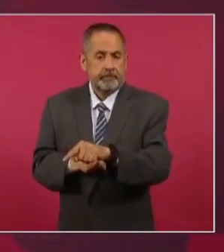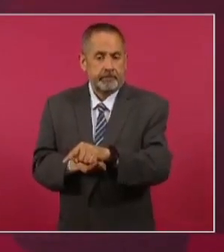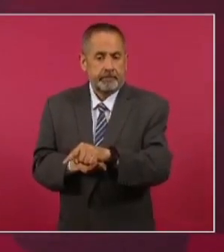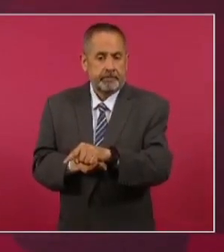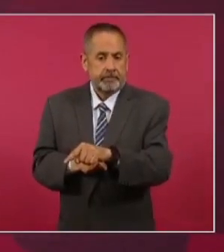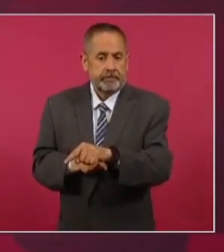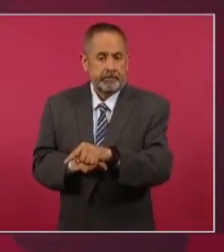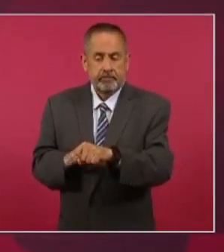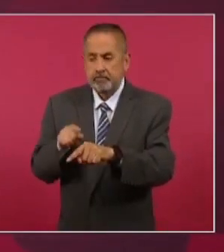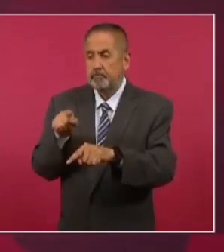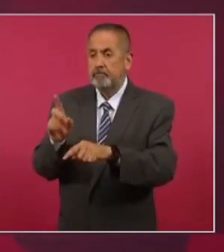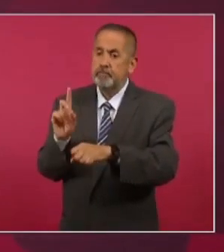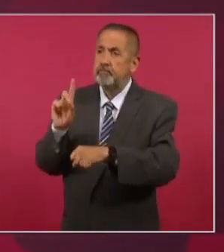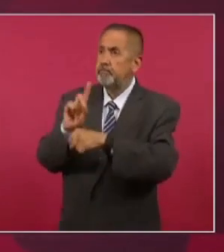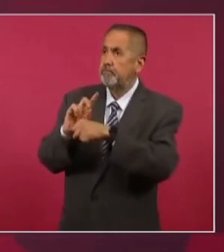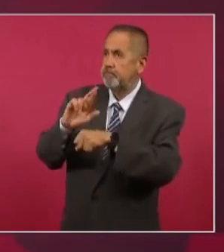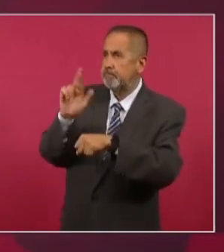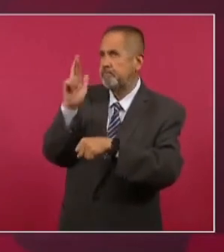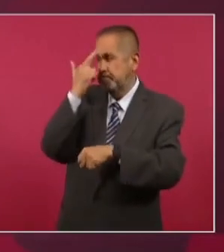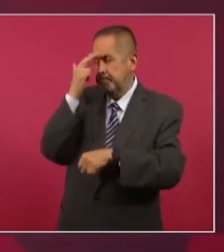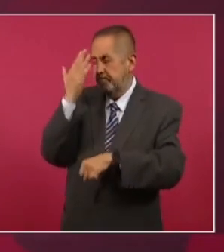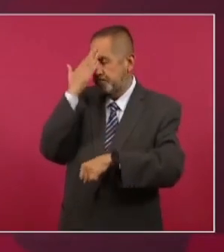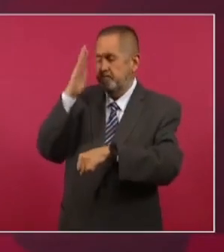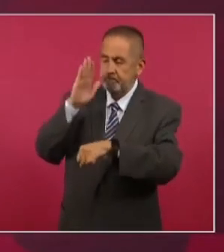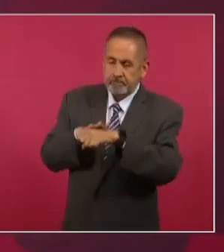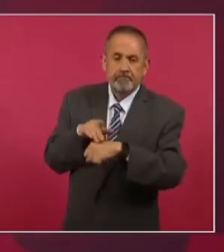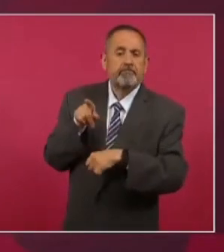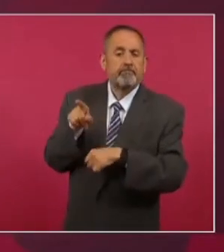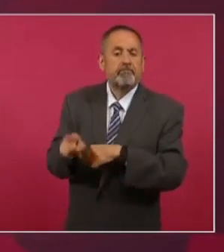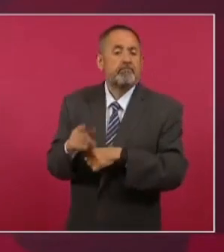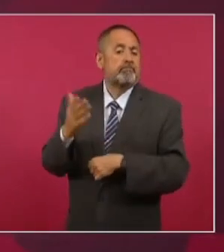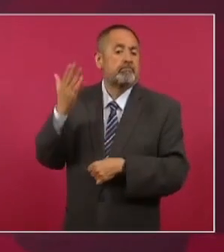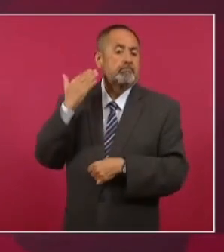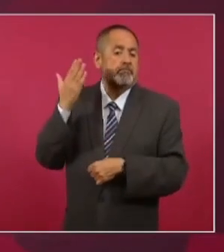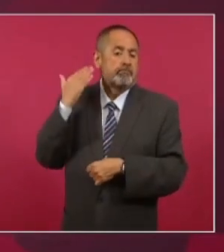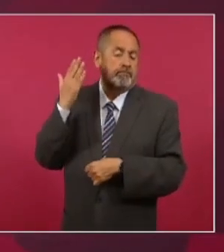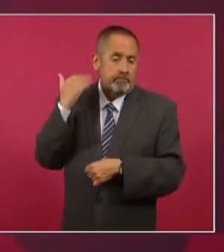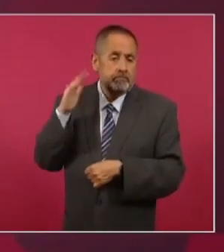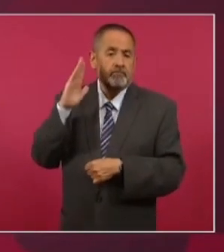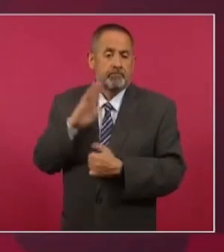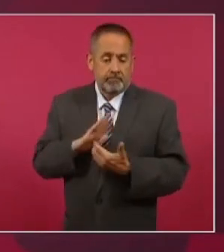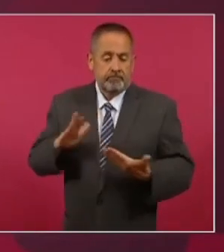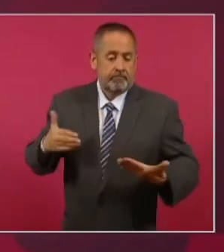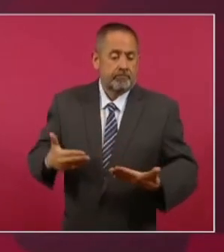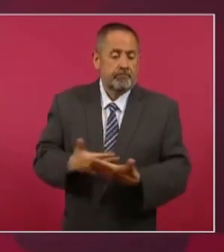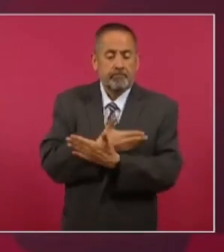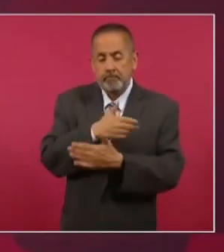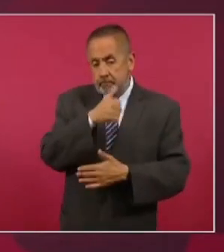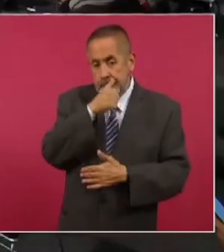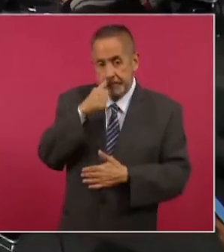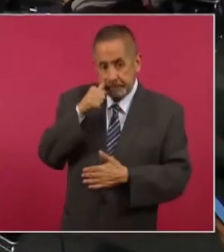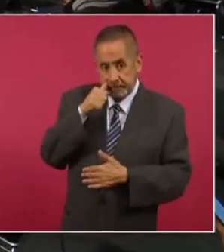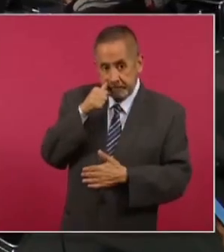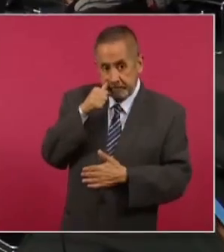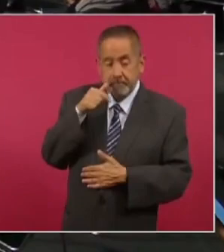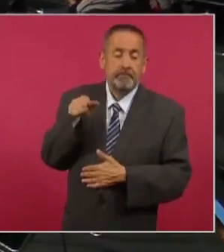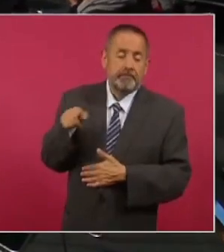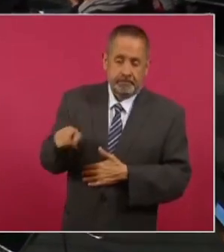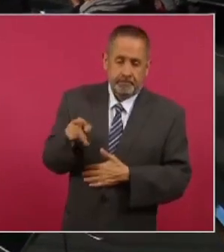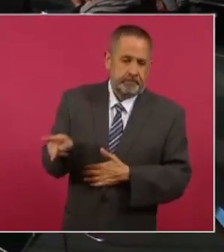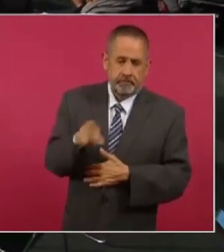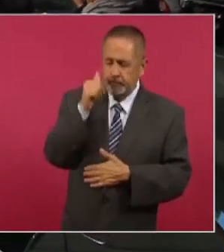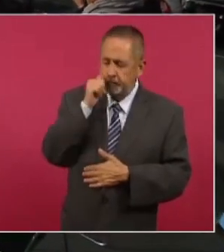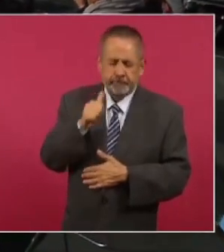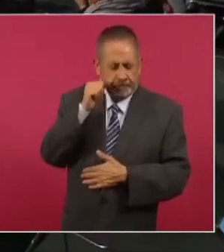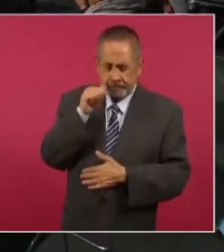conmemoramos celebramos el nacimiento del presidente Juárez en su pueblo siempre lo hago